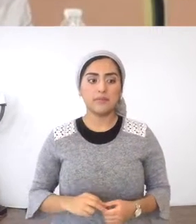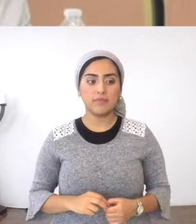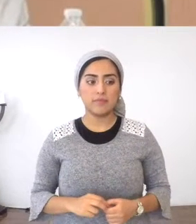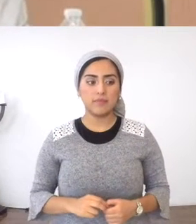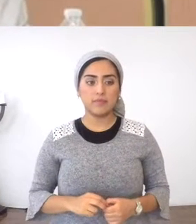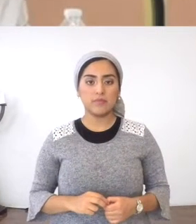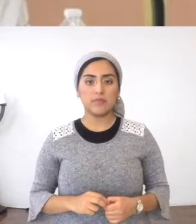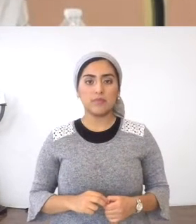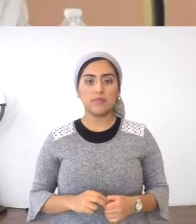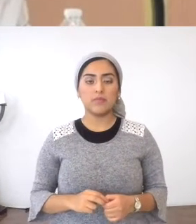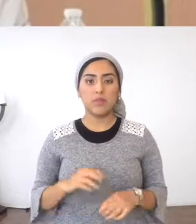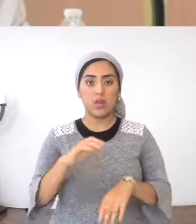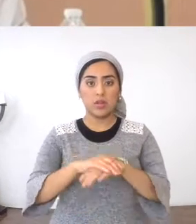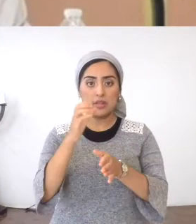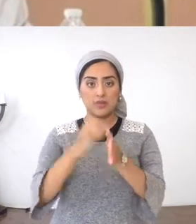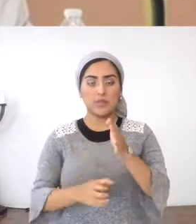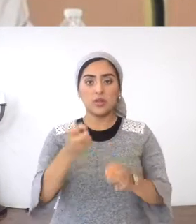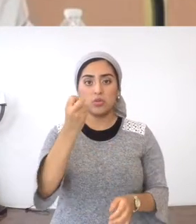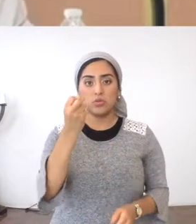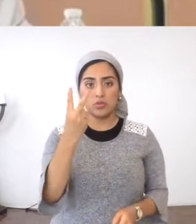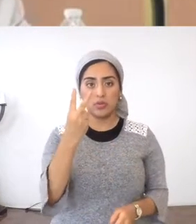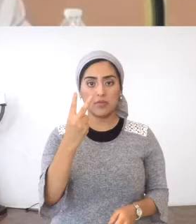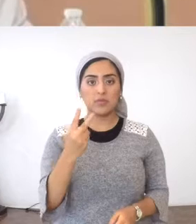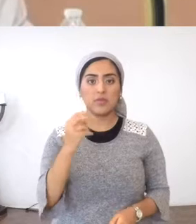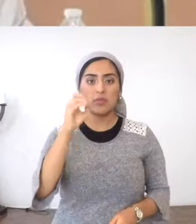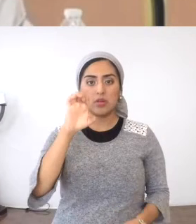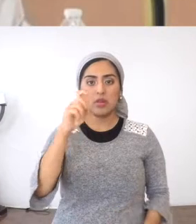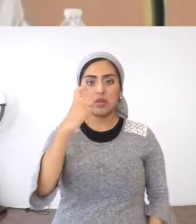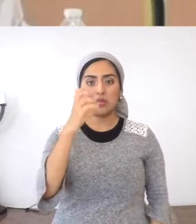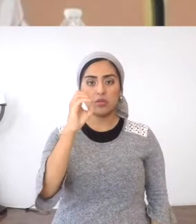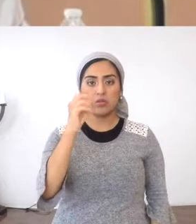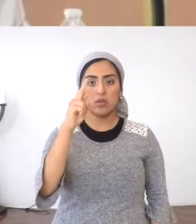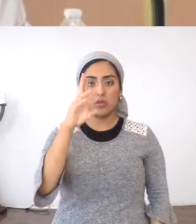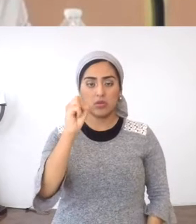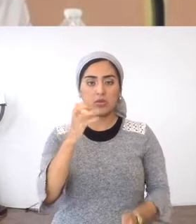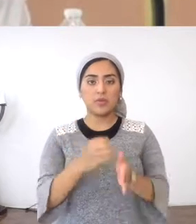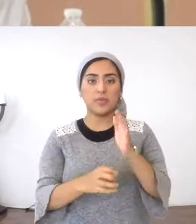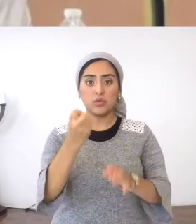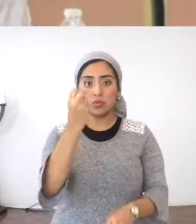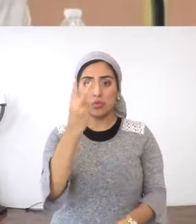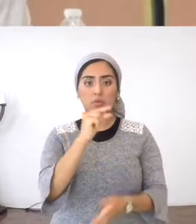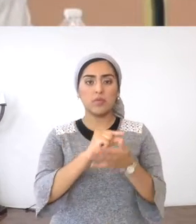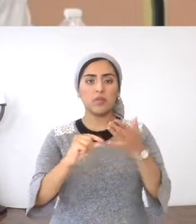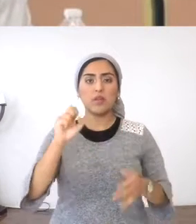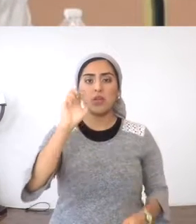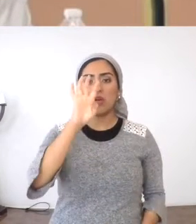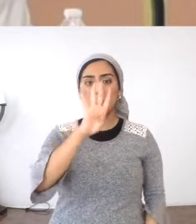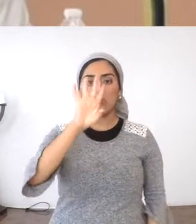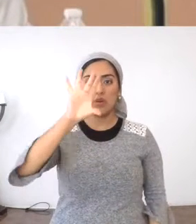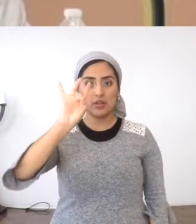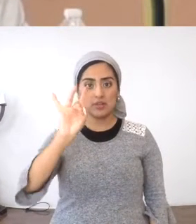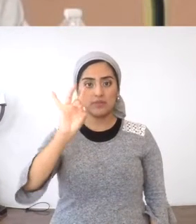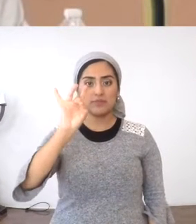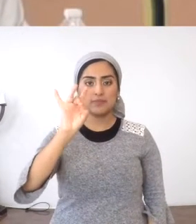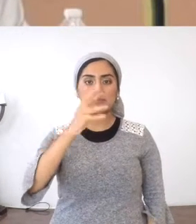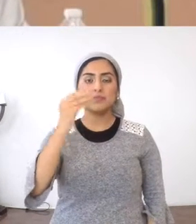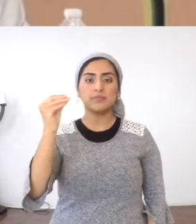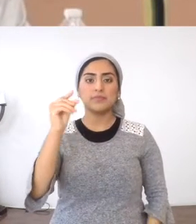hermanos En el capítulo 12 Éxodo 12 En el verso 48